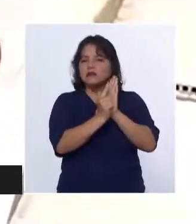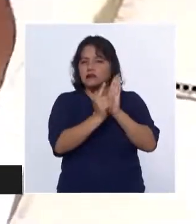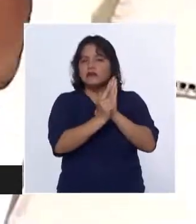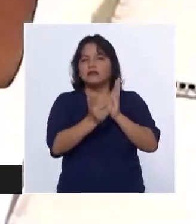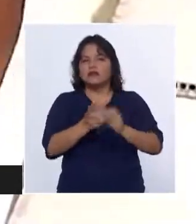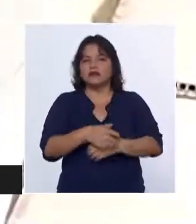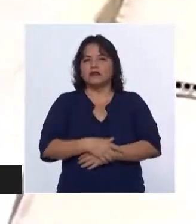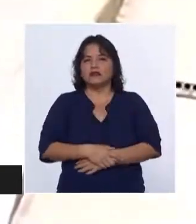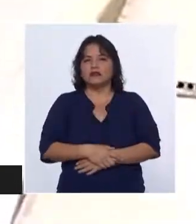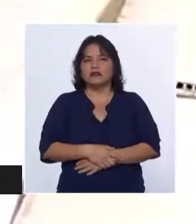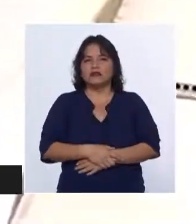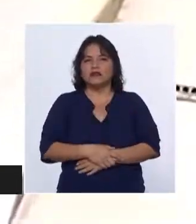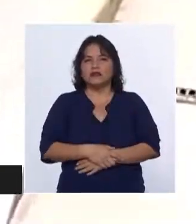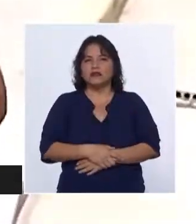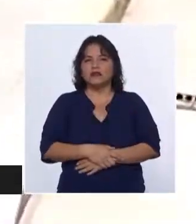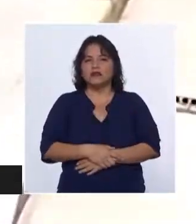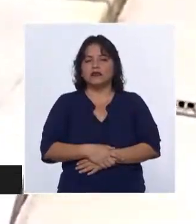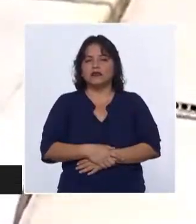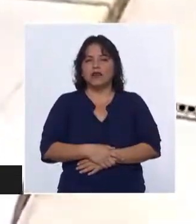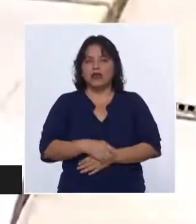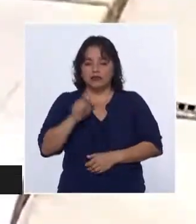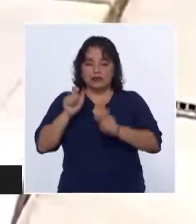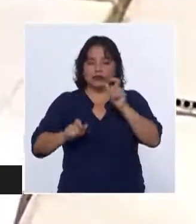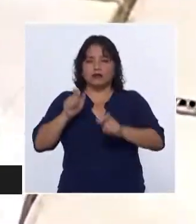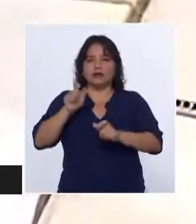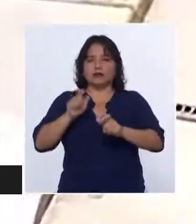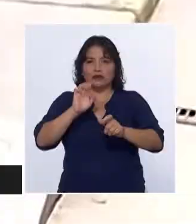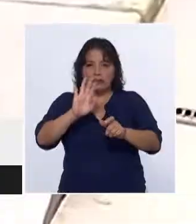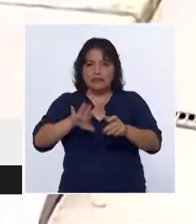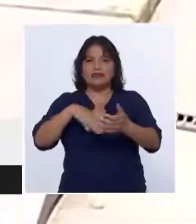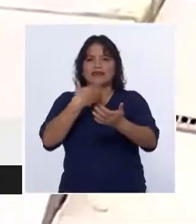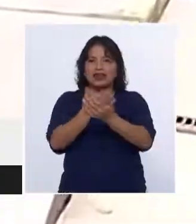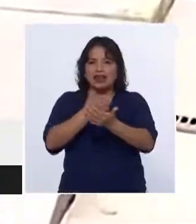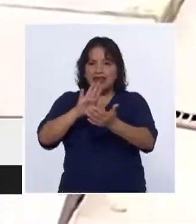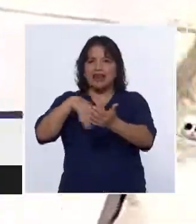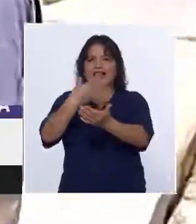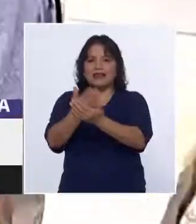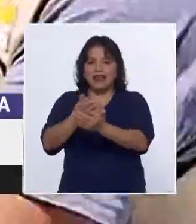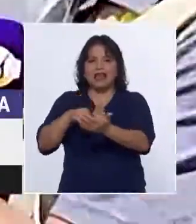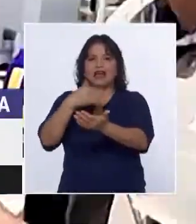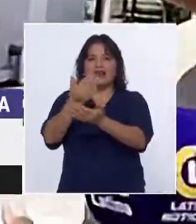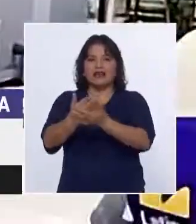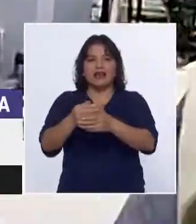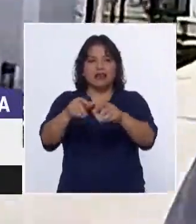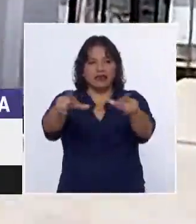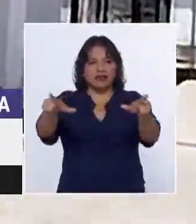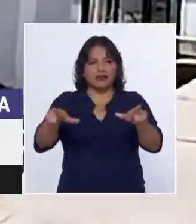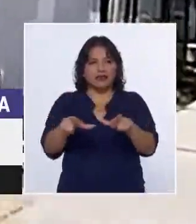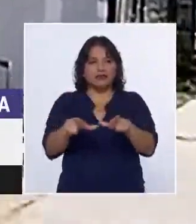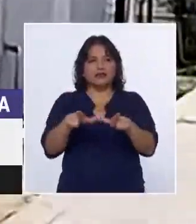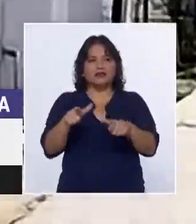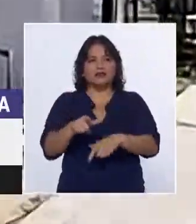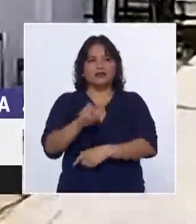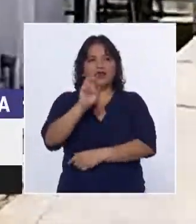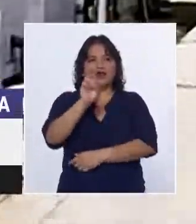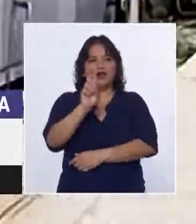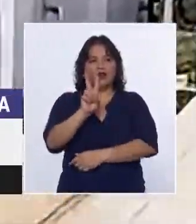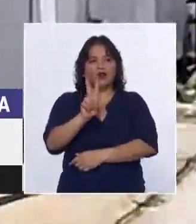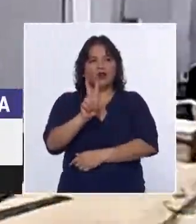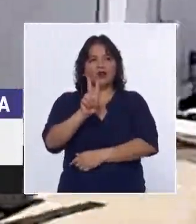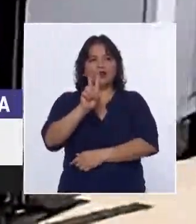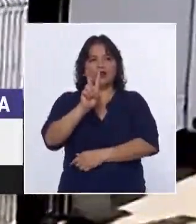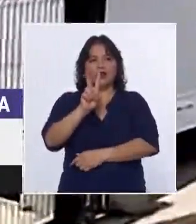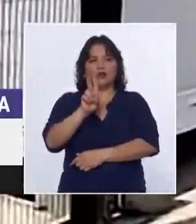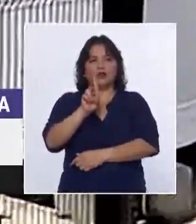los pacientes siguen llegando, Lorena, aquí hacia Ubiclin del Hospital Regional